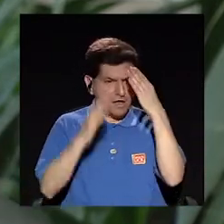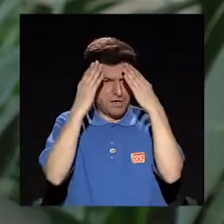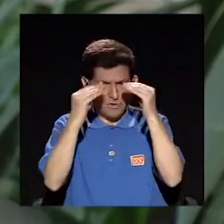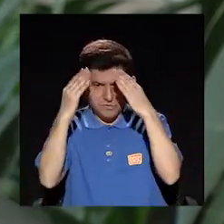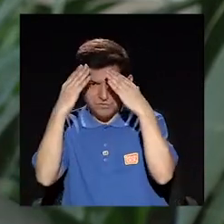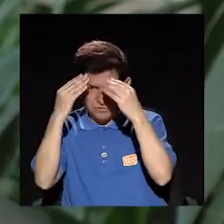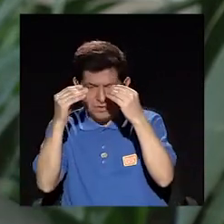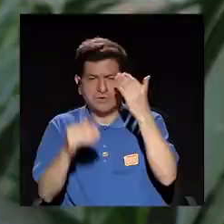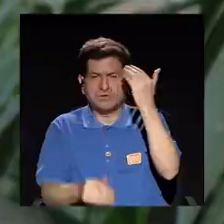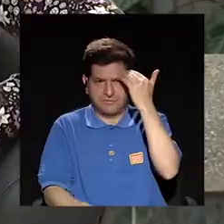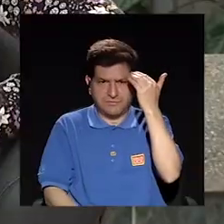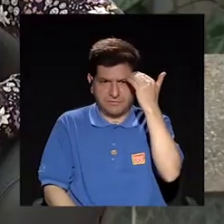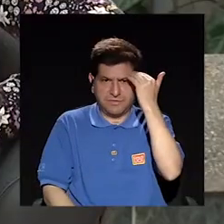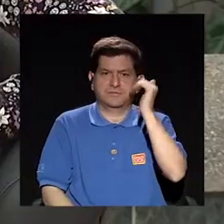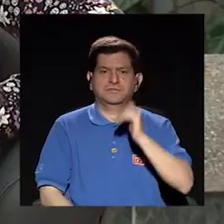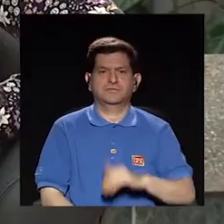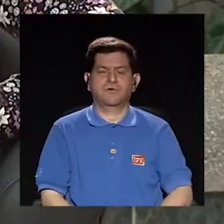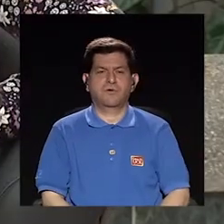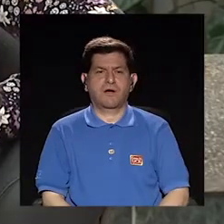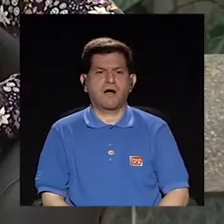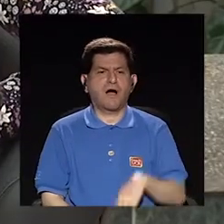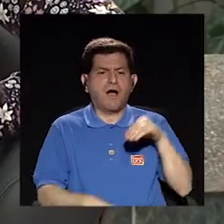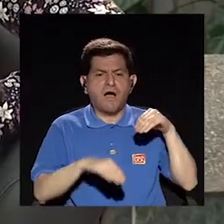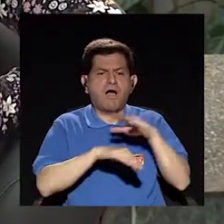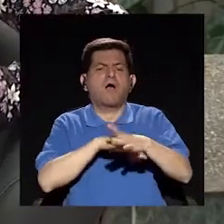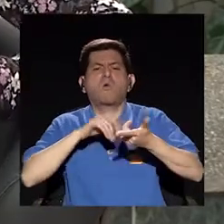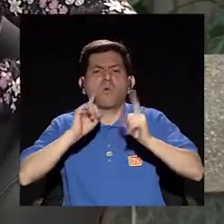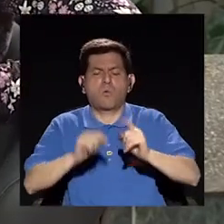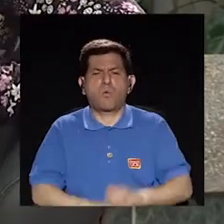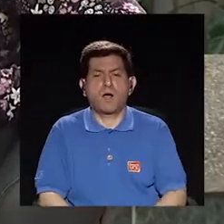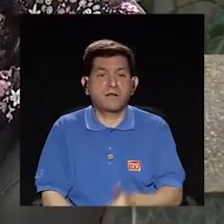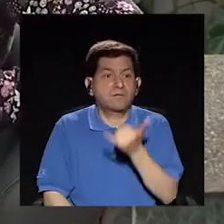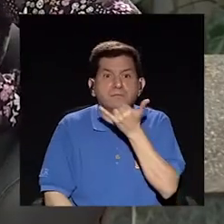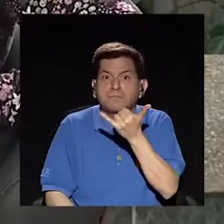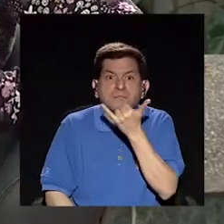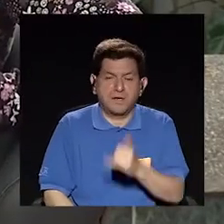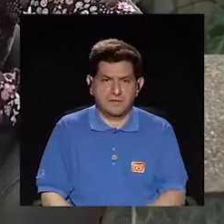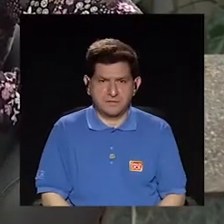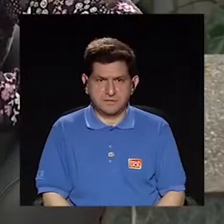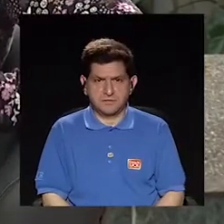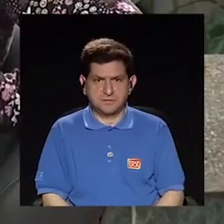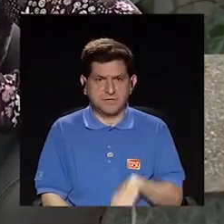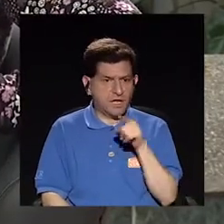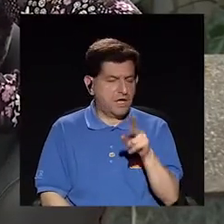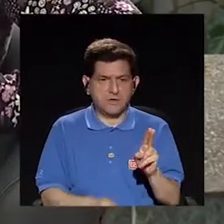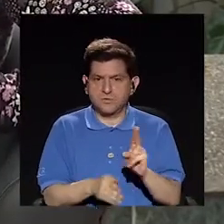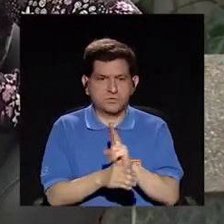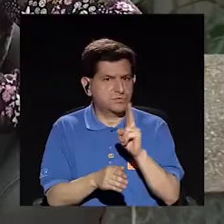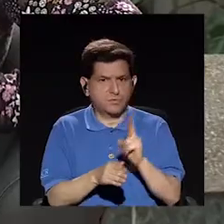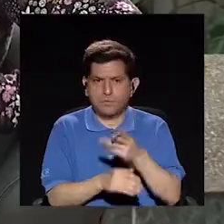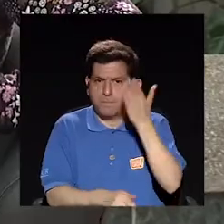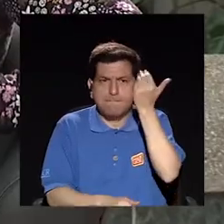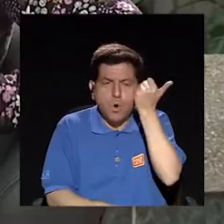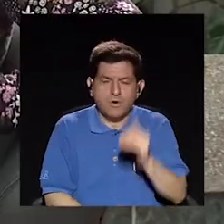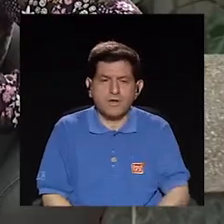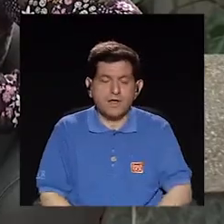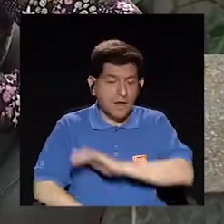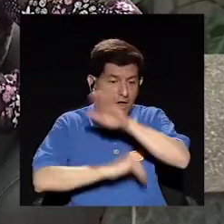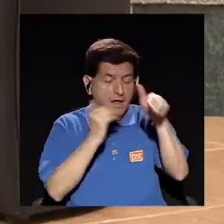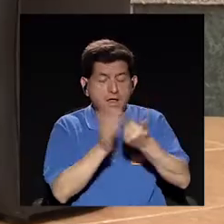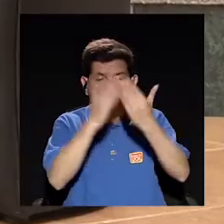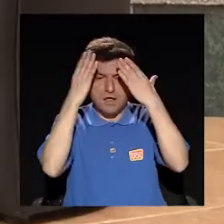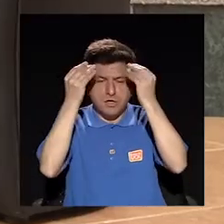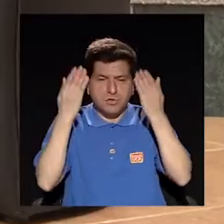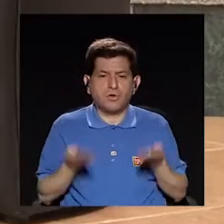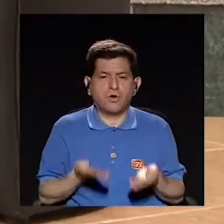la información a ellos, que ellos sepan cuáles son las consecuencias, qué es lo que sucede, por qué no lo deberían hacer, y darles toda